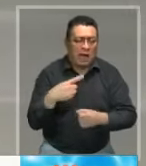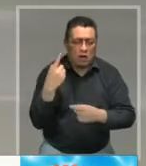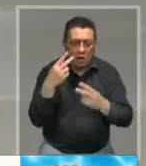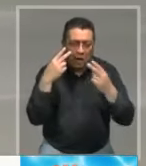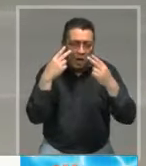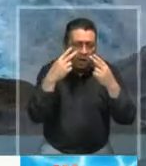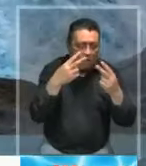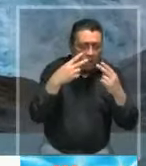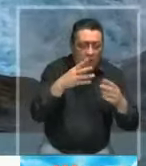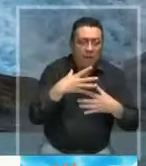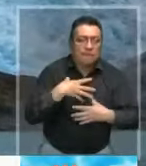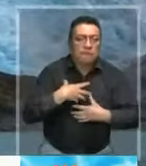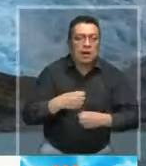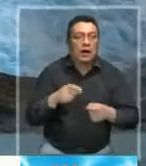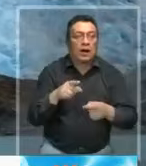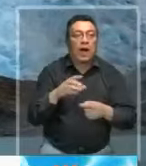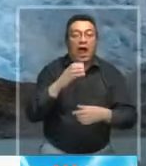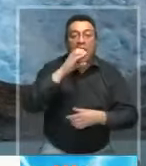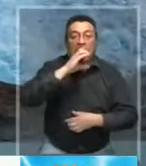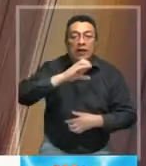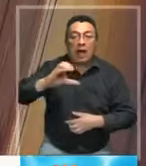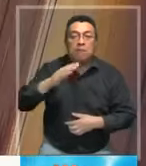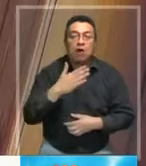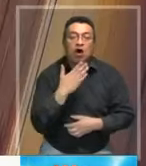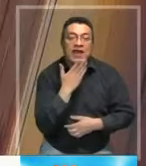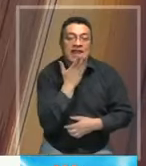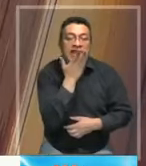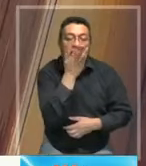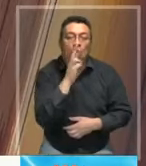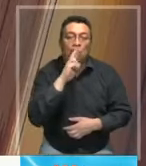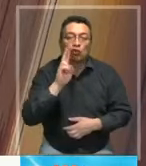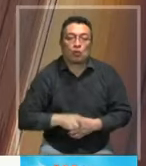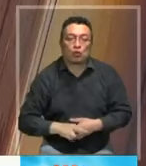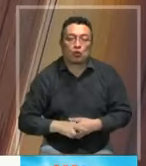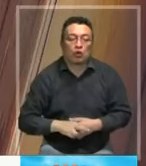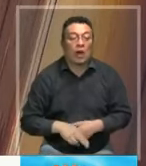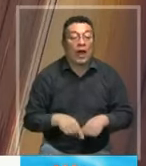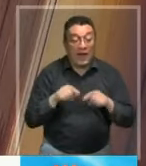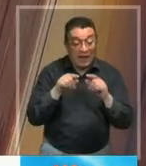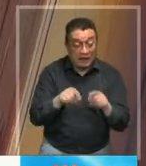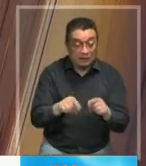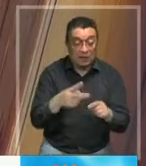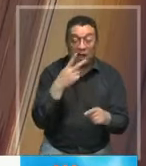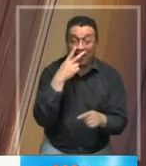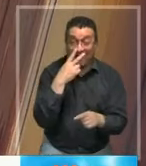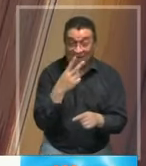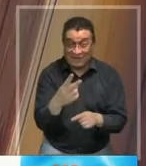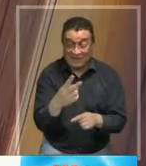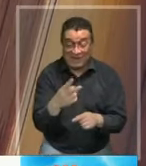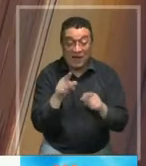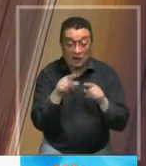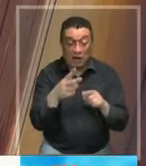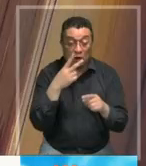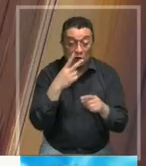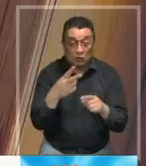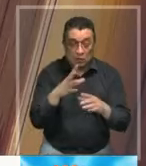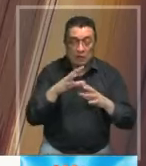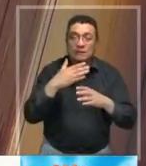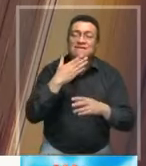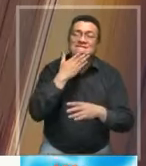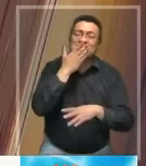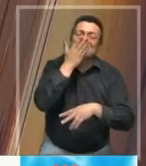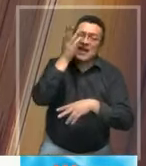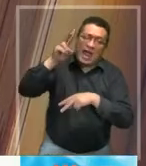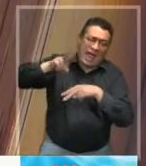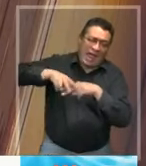de la naturaleza, los Campos de Hielo Sur. Casi todo este viaje, como ustedes se dieron cuenta, visitamos puros glaciares. Ya en